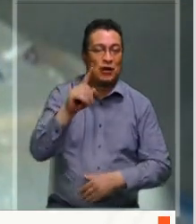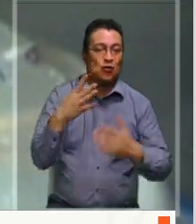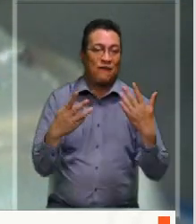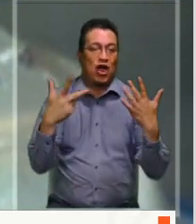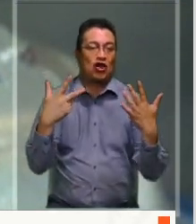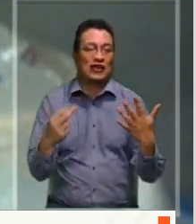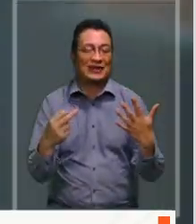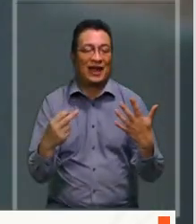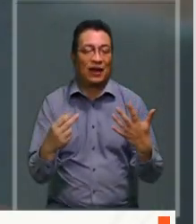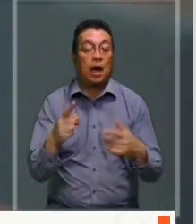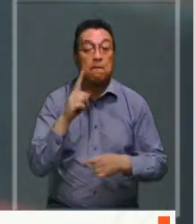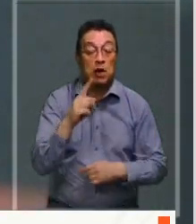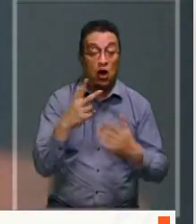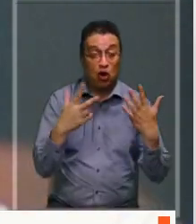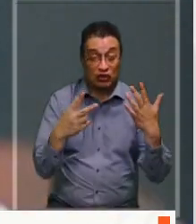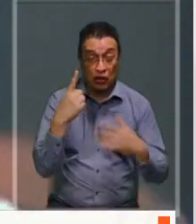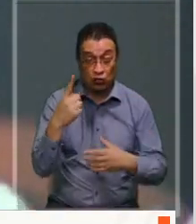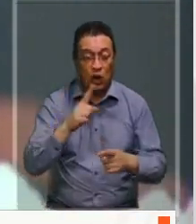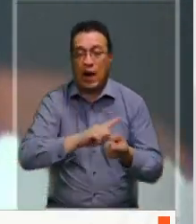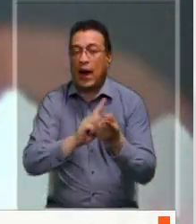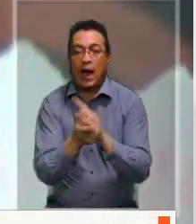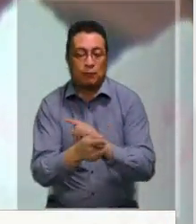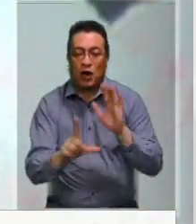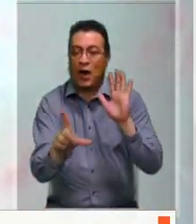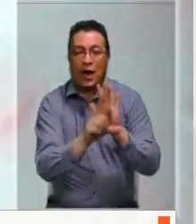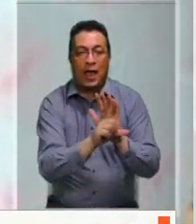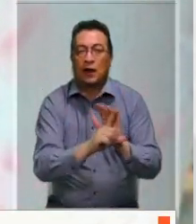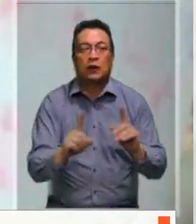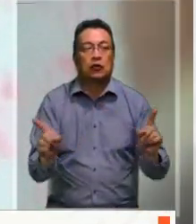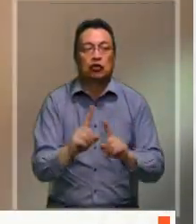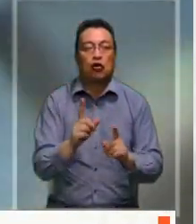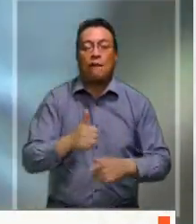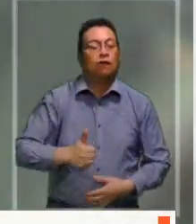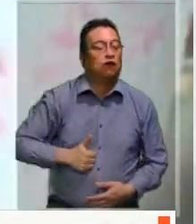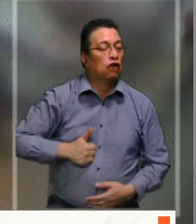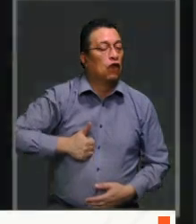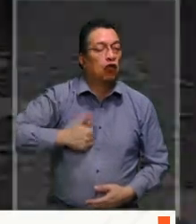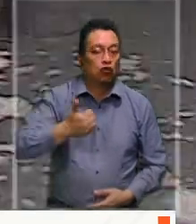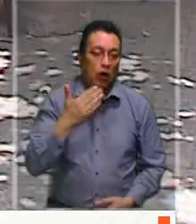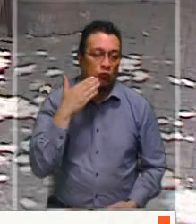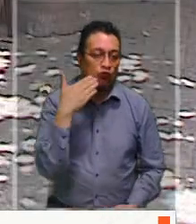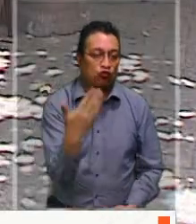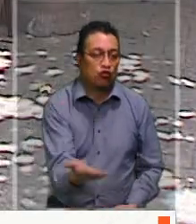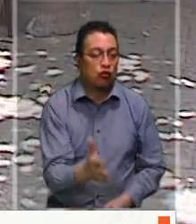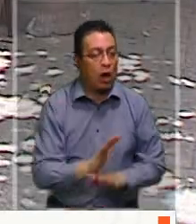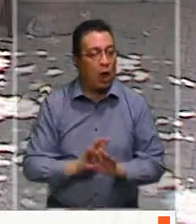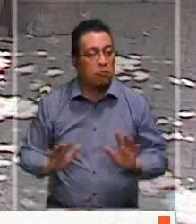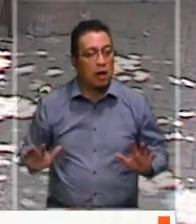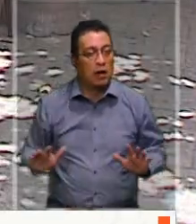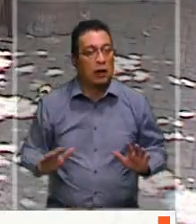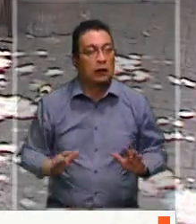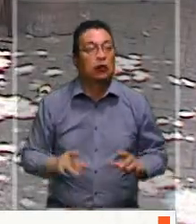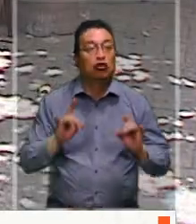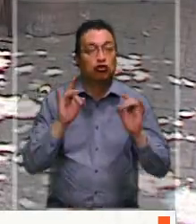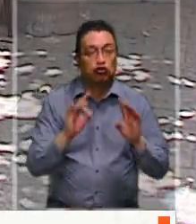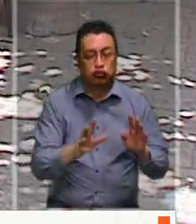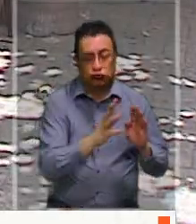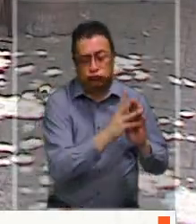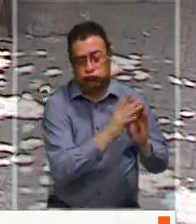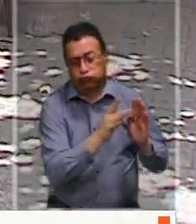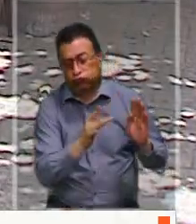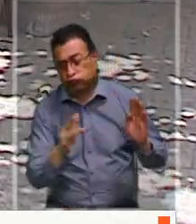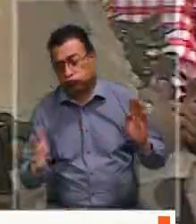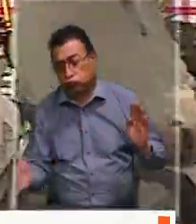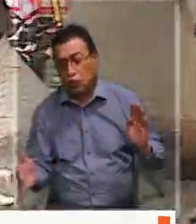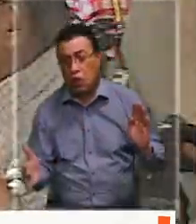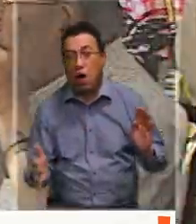En 1981 un cambio legal lo transformó en un acto absolutamente voluntario. Y así se ha mantenido desde entonces,